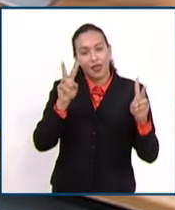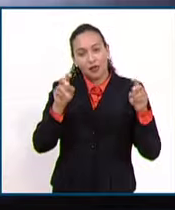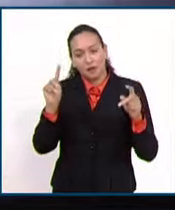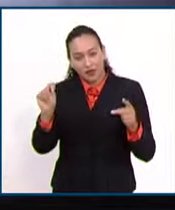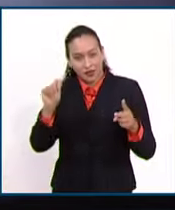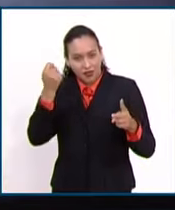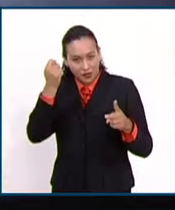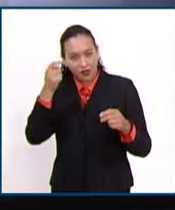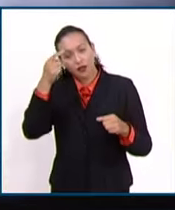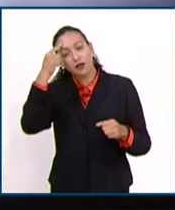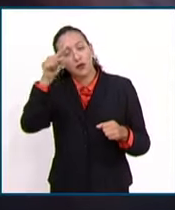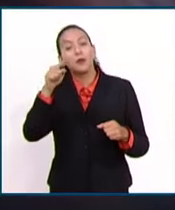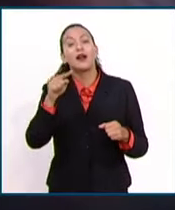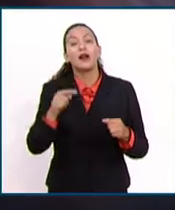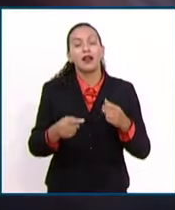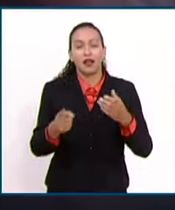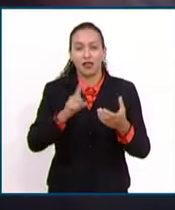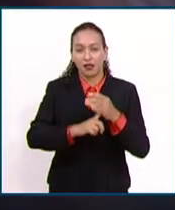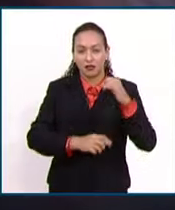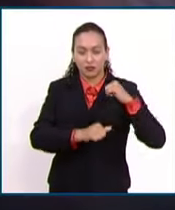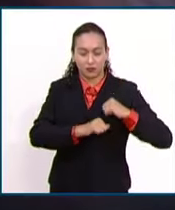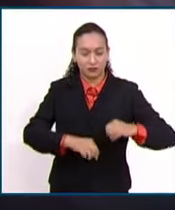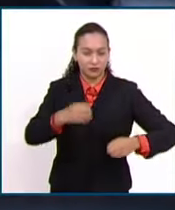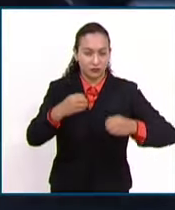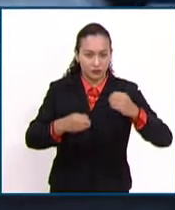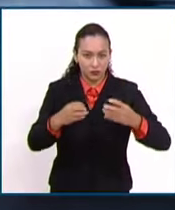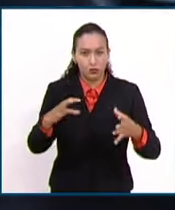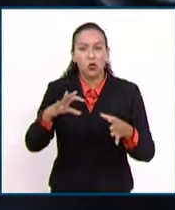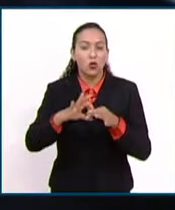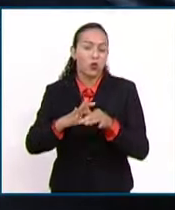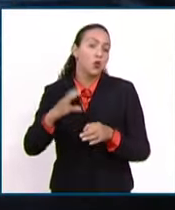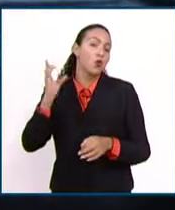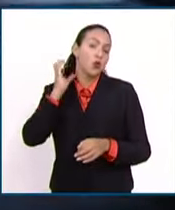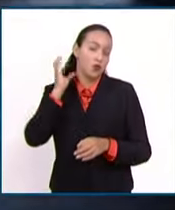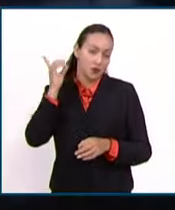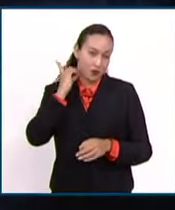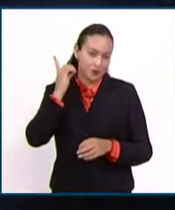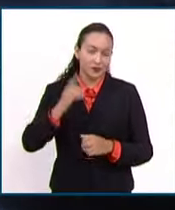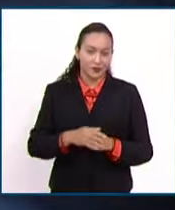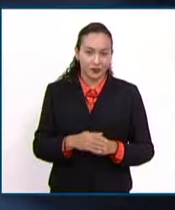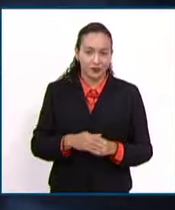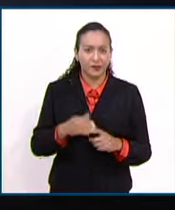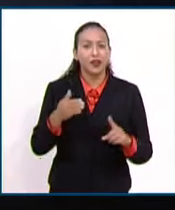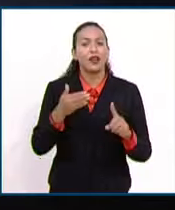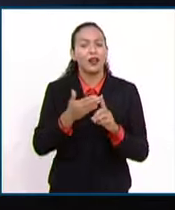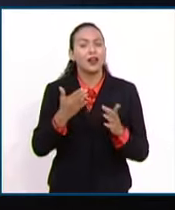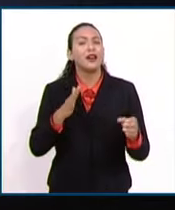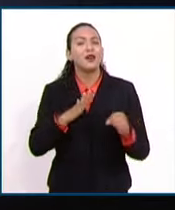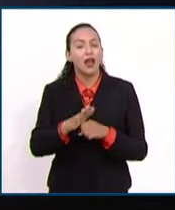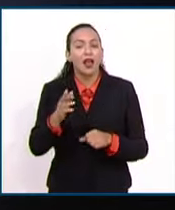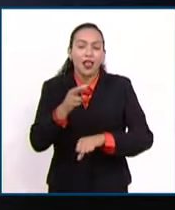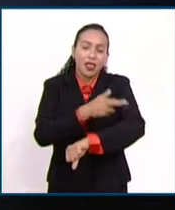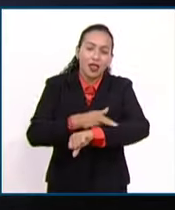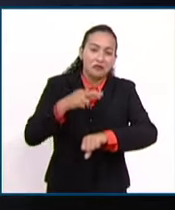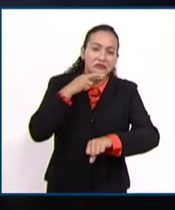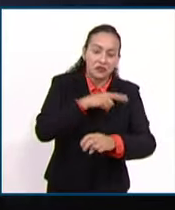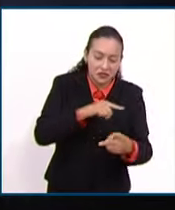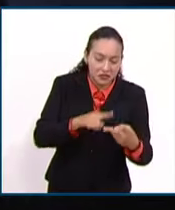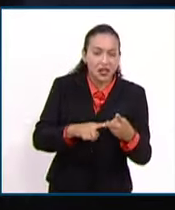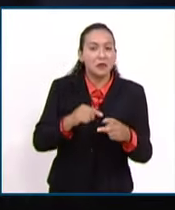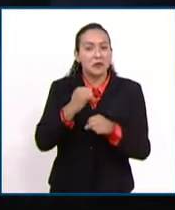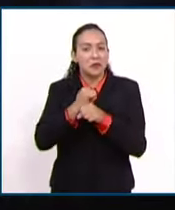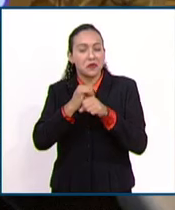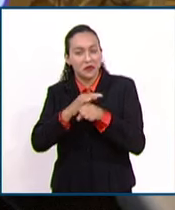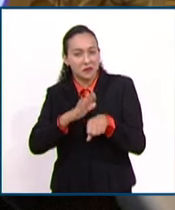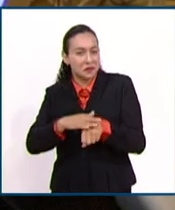órganos jurisdiccionales del Poder Judicial de la Federación con los de la Cámara de Diputados. Buscan eficientar trámites, consultas, resoluciones